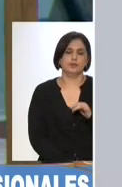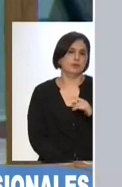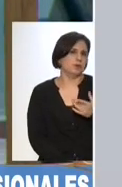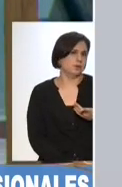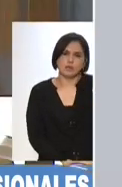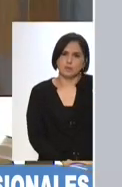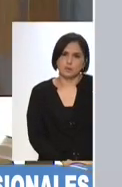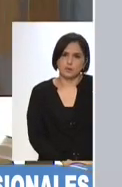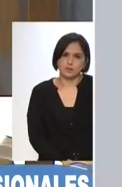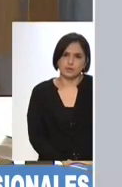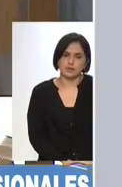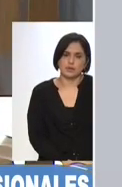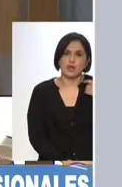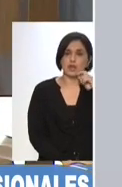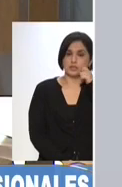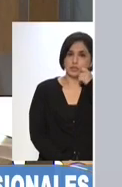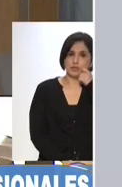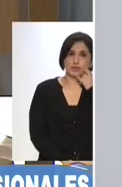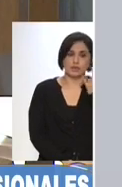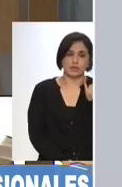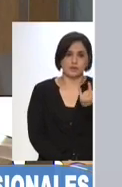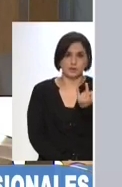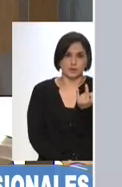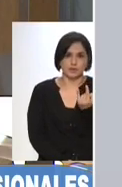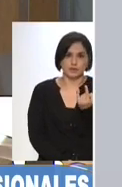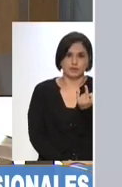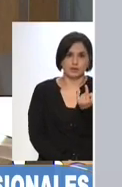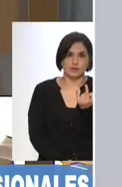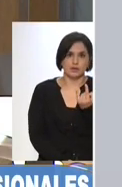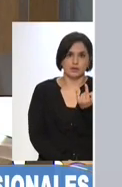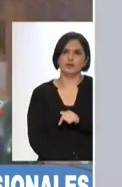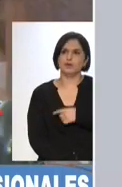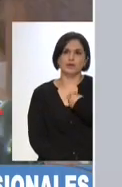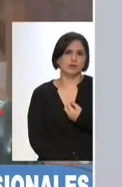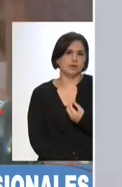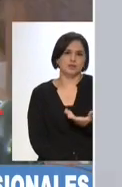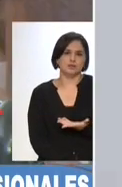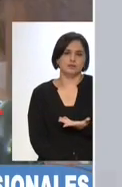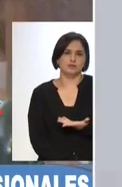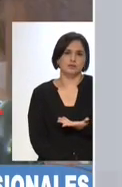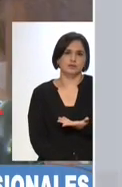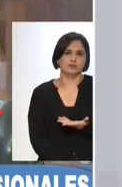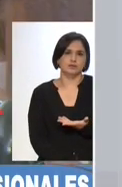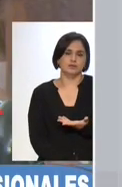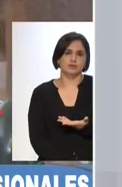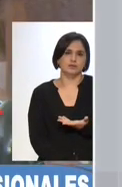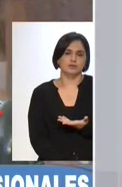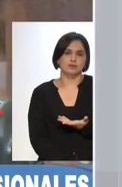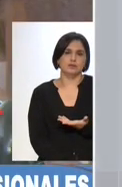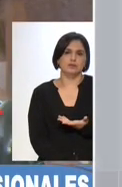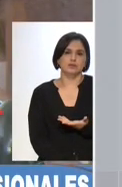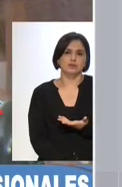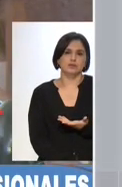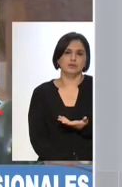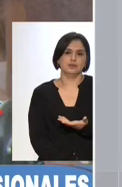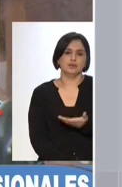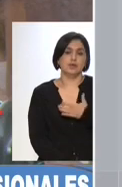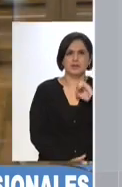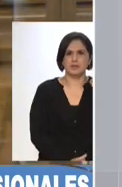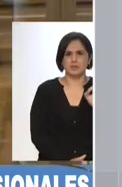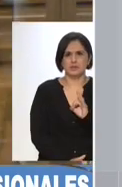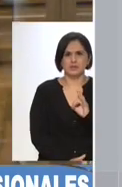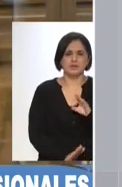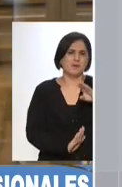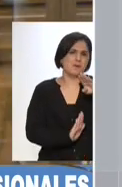Mira, primero decir que yo creo que uno siempre tiene que estar dispuesta, dispuesto a conversar, dialogar con los